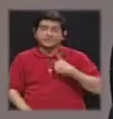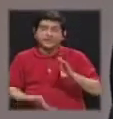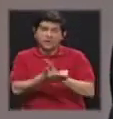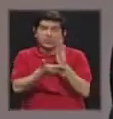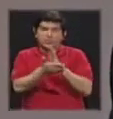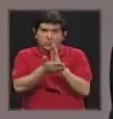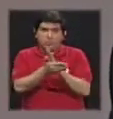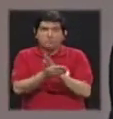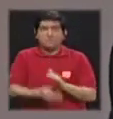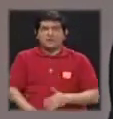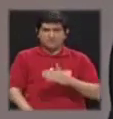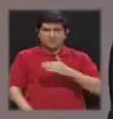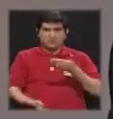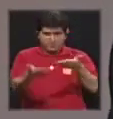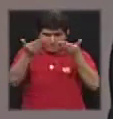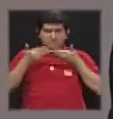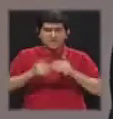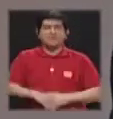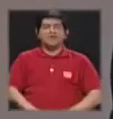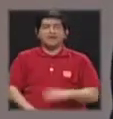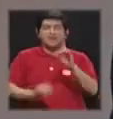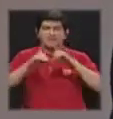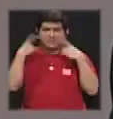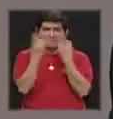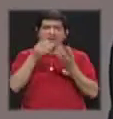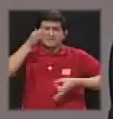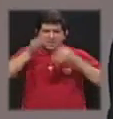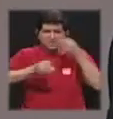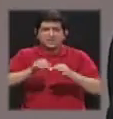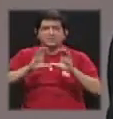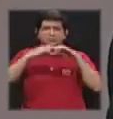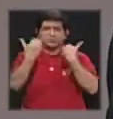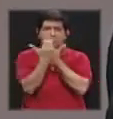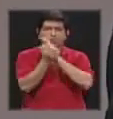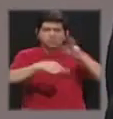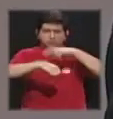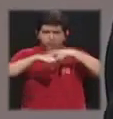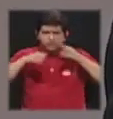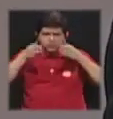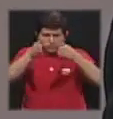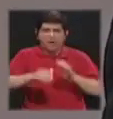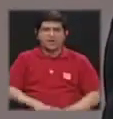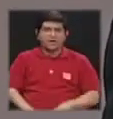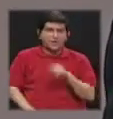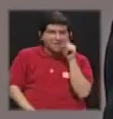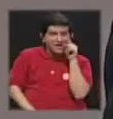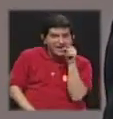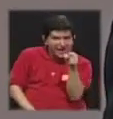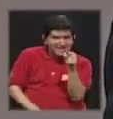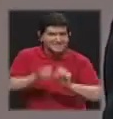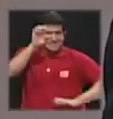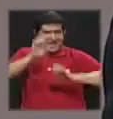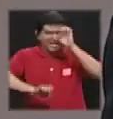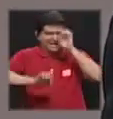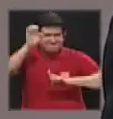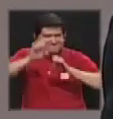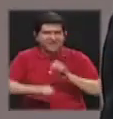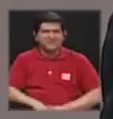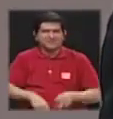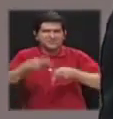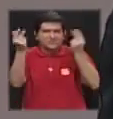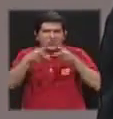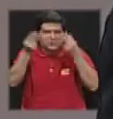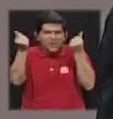en mi poder del Departamento Jurídico del CONAVI donde señala claramente que esta evaluación de